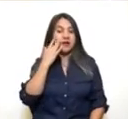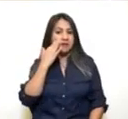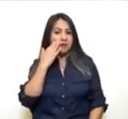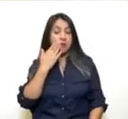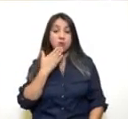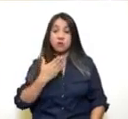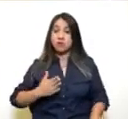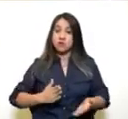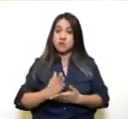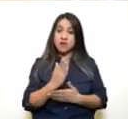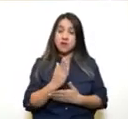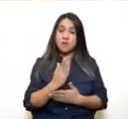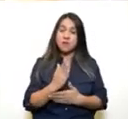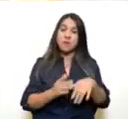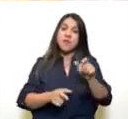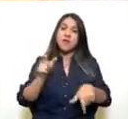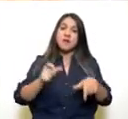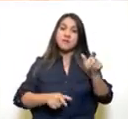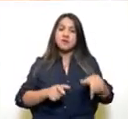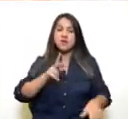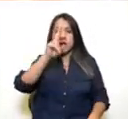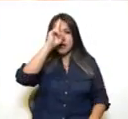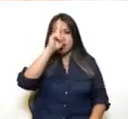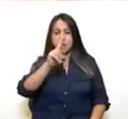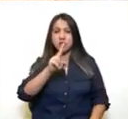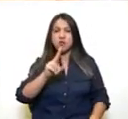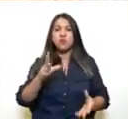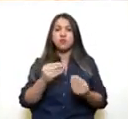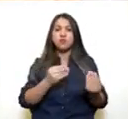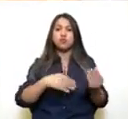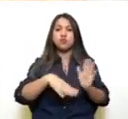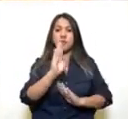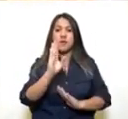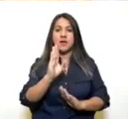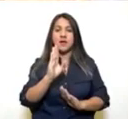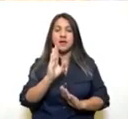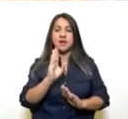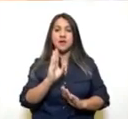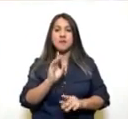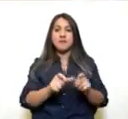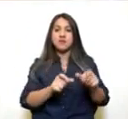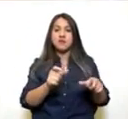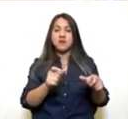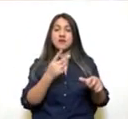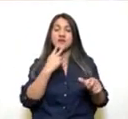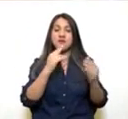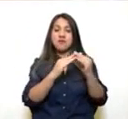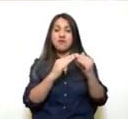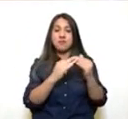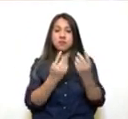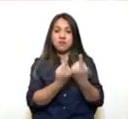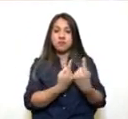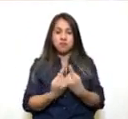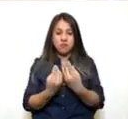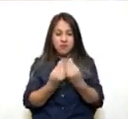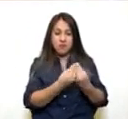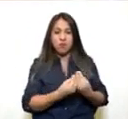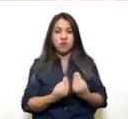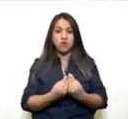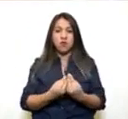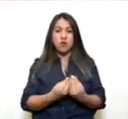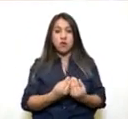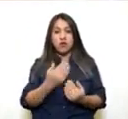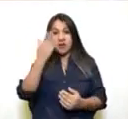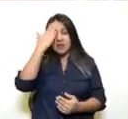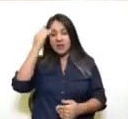principio la gente respetó mucho más el confinamiento que lo de hoy hoy día